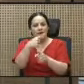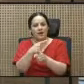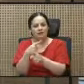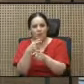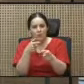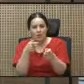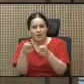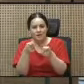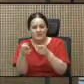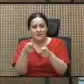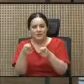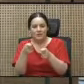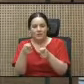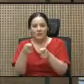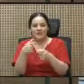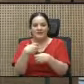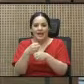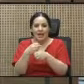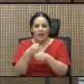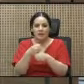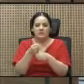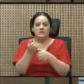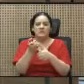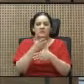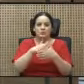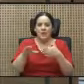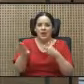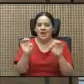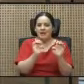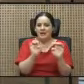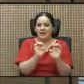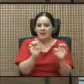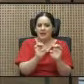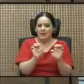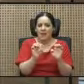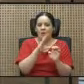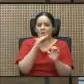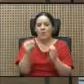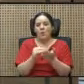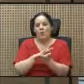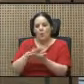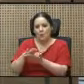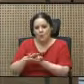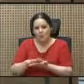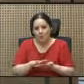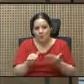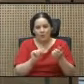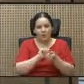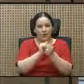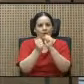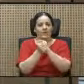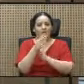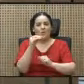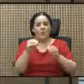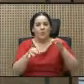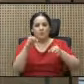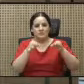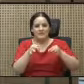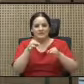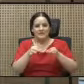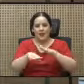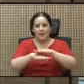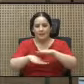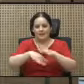regularización de la generación distribuida de energías a base de fuentes renovables, justicia mínima, la base mínima